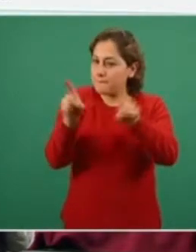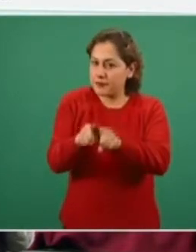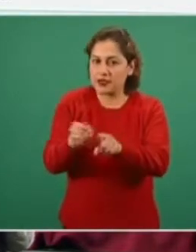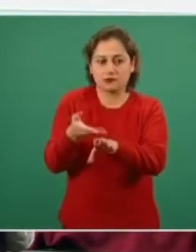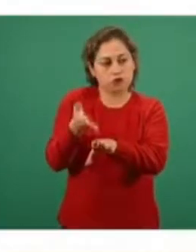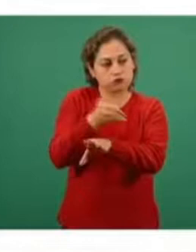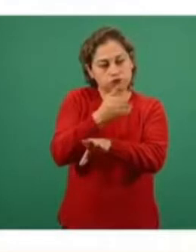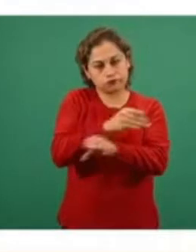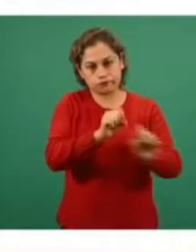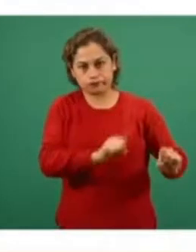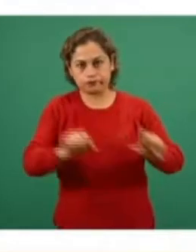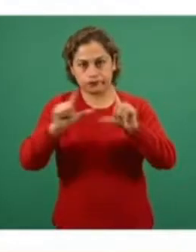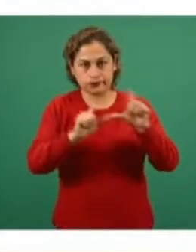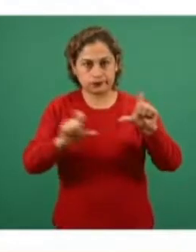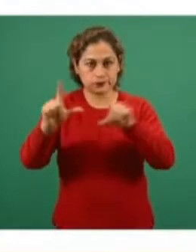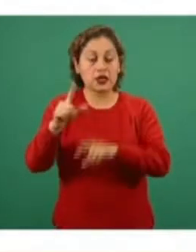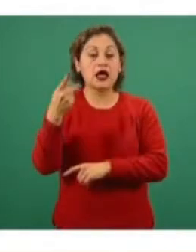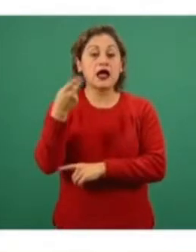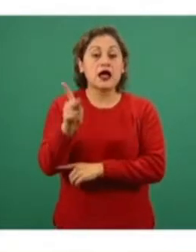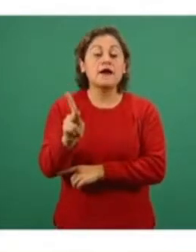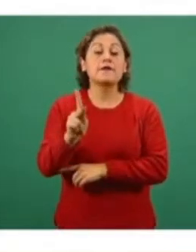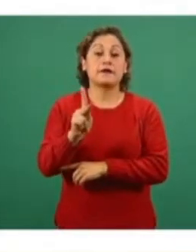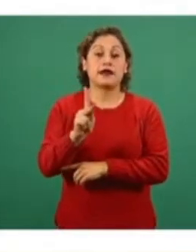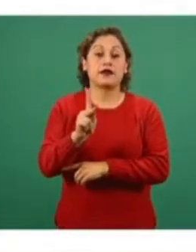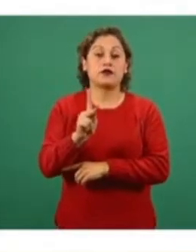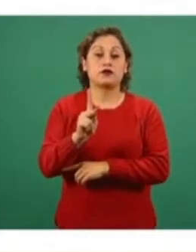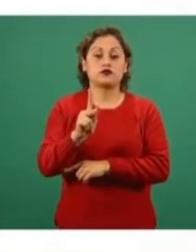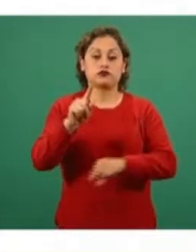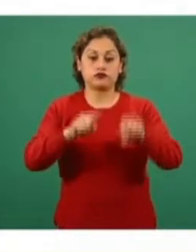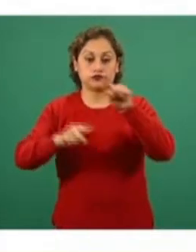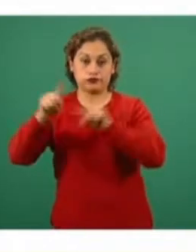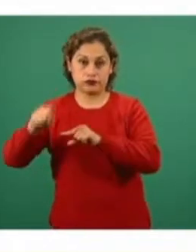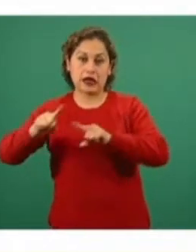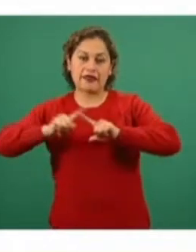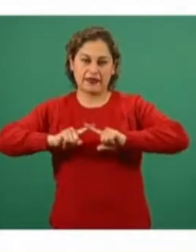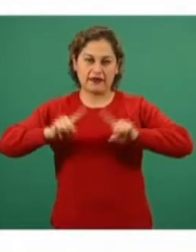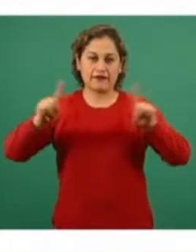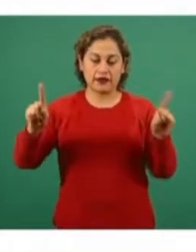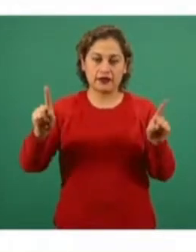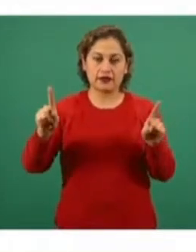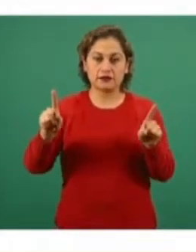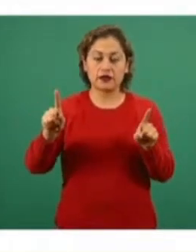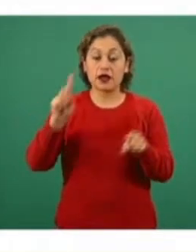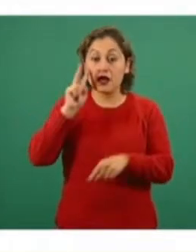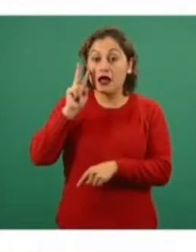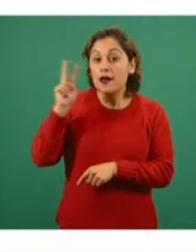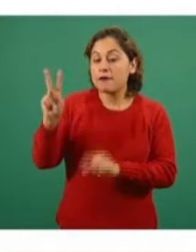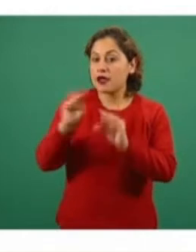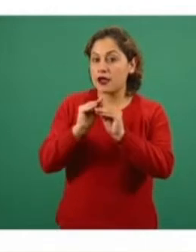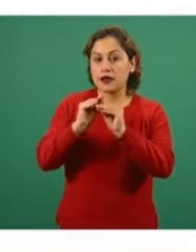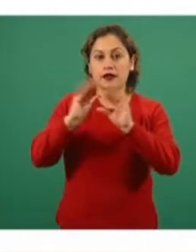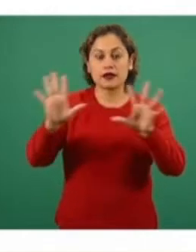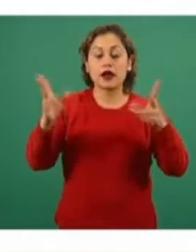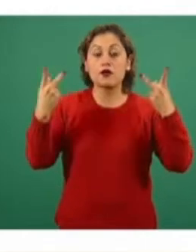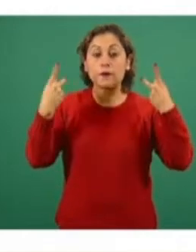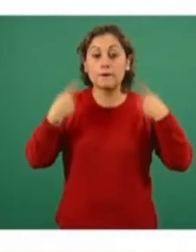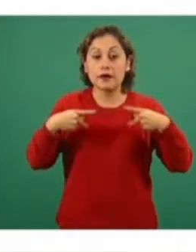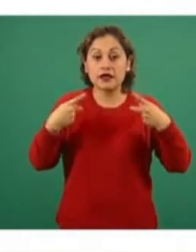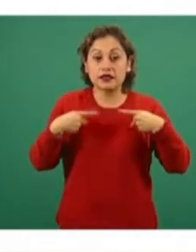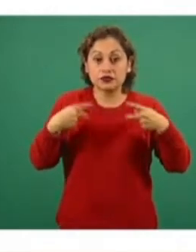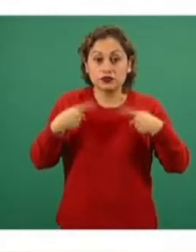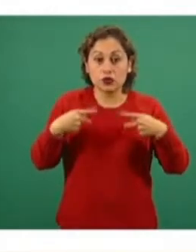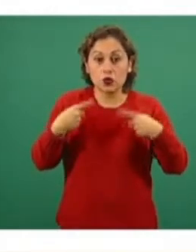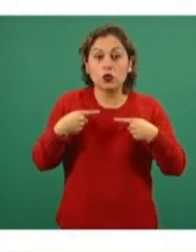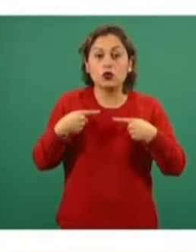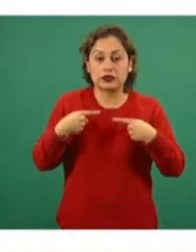presentado, solamente están graficados de manera distinta, resaltando por un lado los casos estimados, que nos permite ver la tendencia